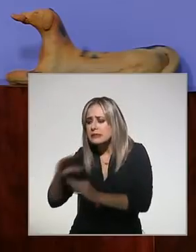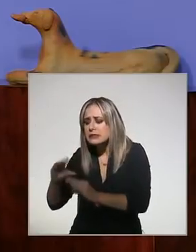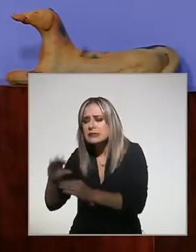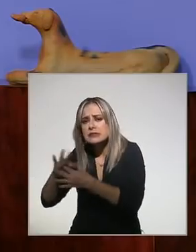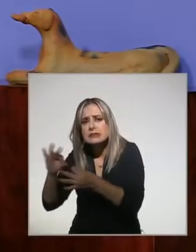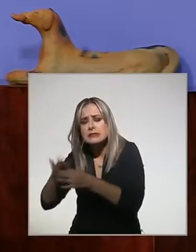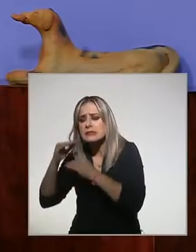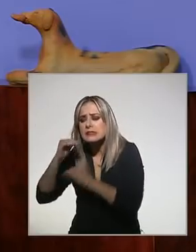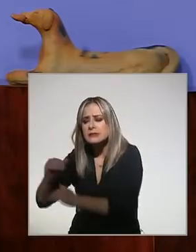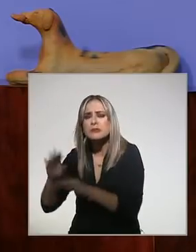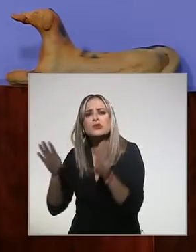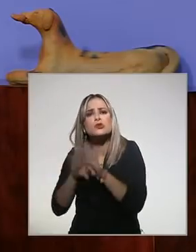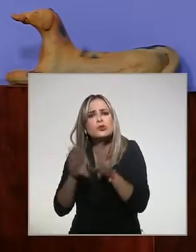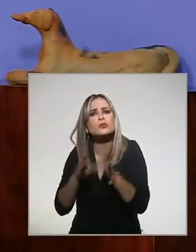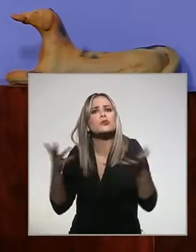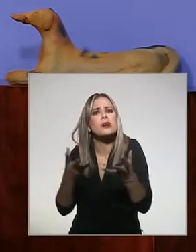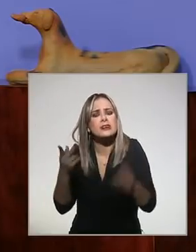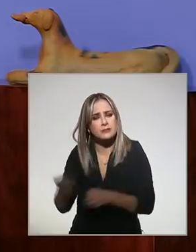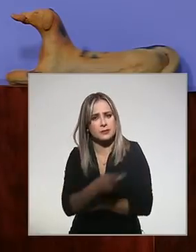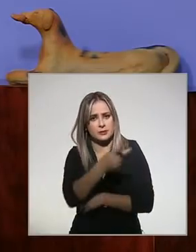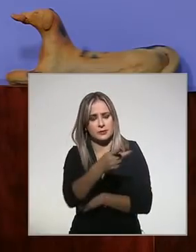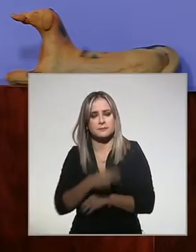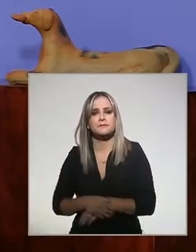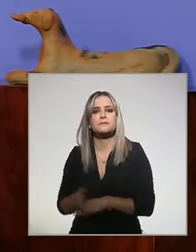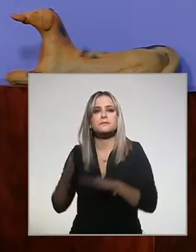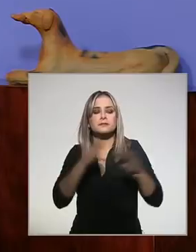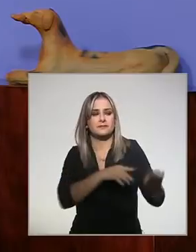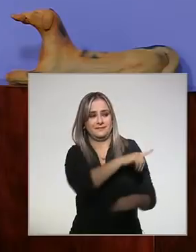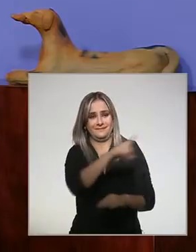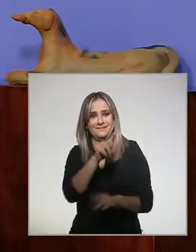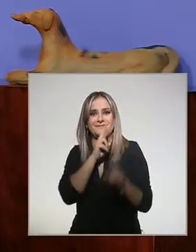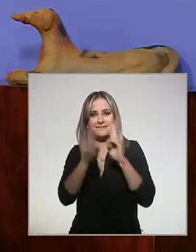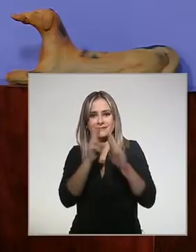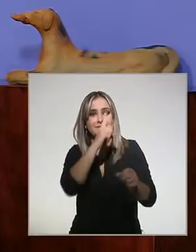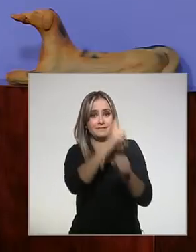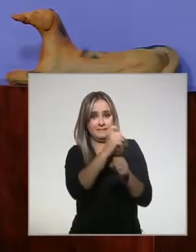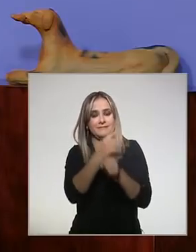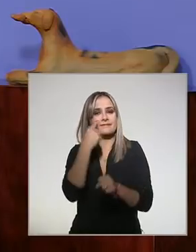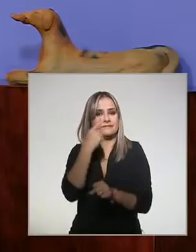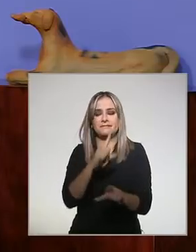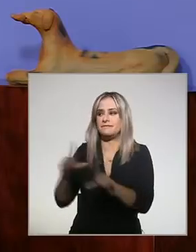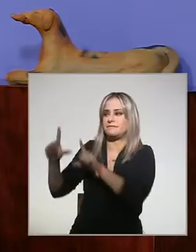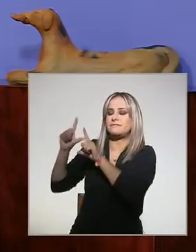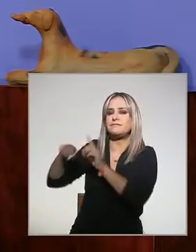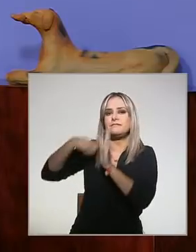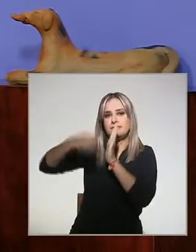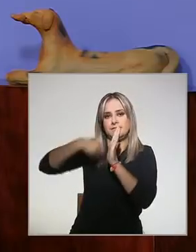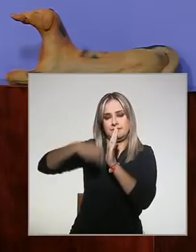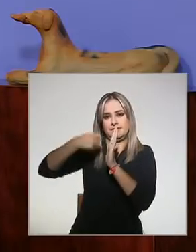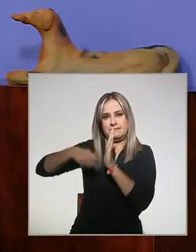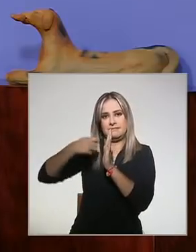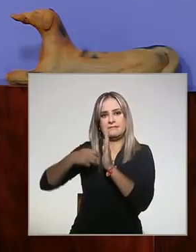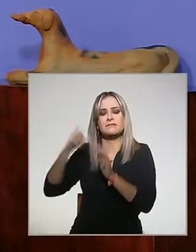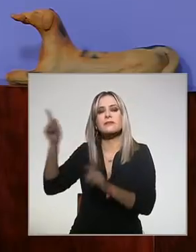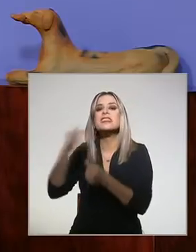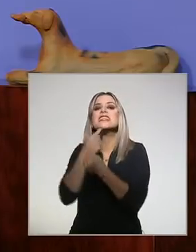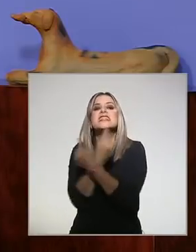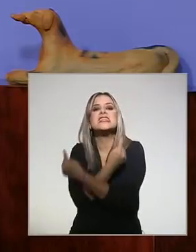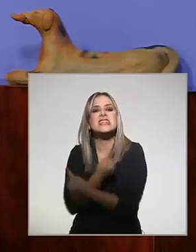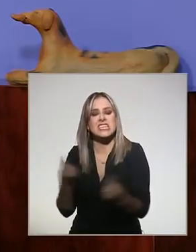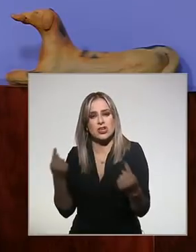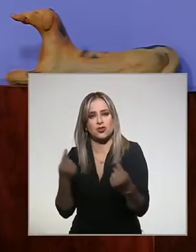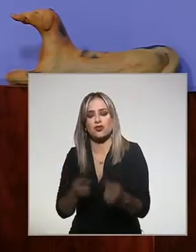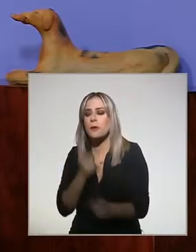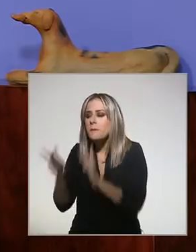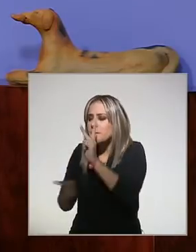nos han llegado y antes de que nuestros especialistas puedan resolverlas, vamos a ver esta cápsula que tenemos con niños. Les